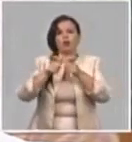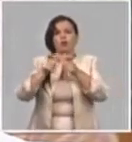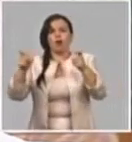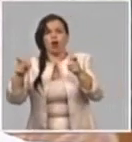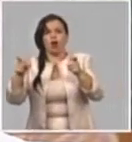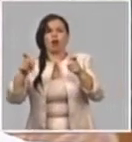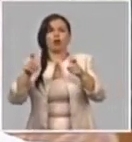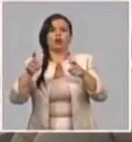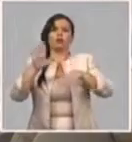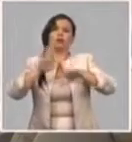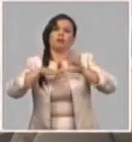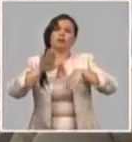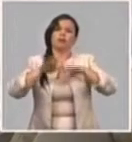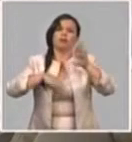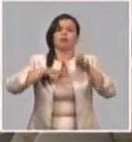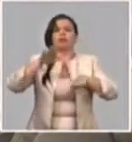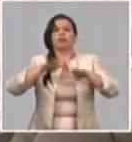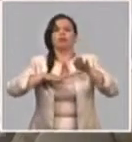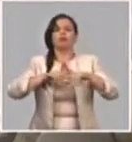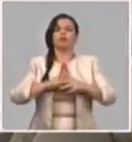logramos y tenemos que en base, todo en base.